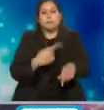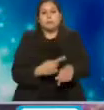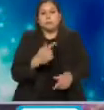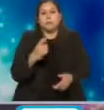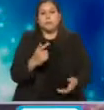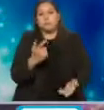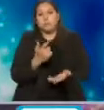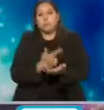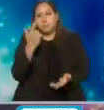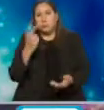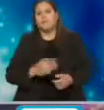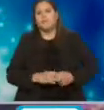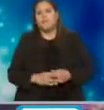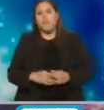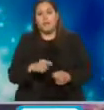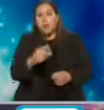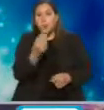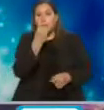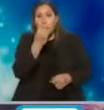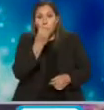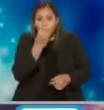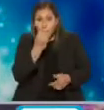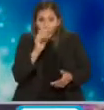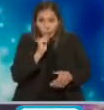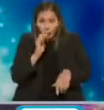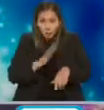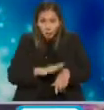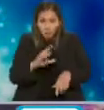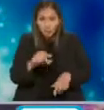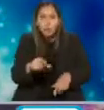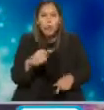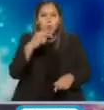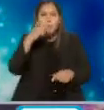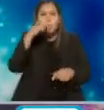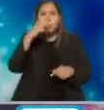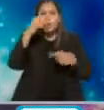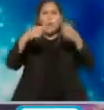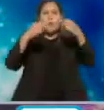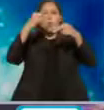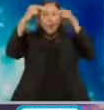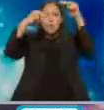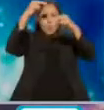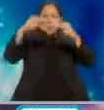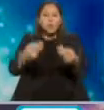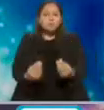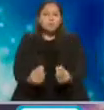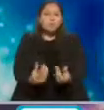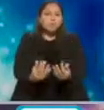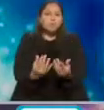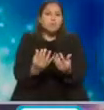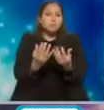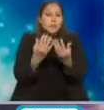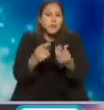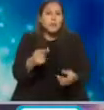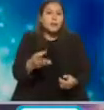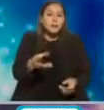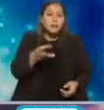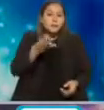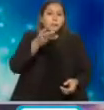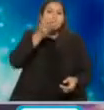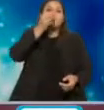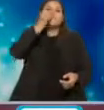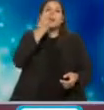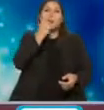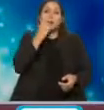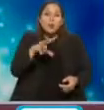el ingerirlo, el estar oliendo ese humo, o sea, el humo que sale del proceso cuando se quema